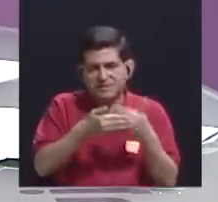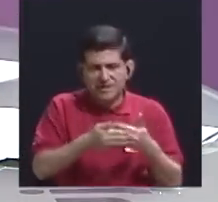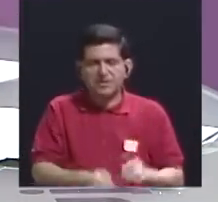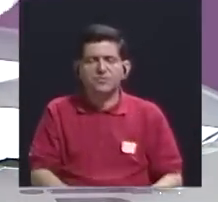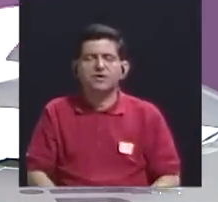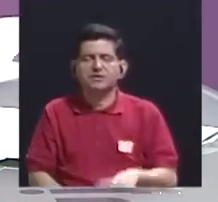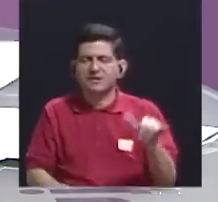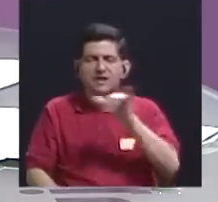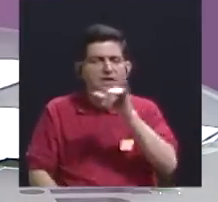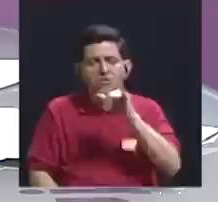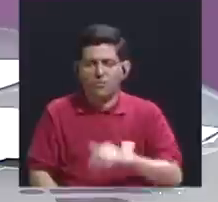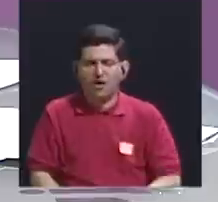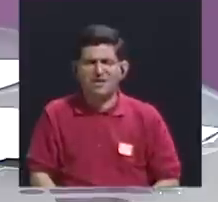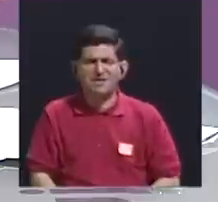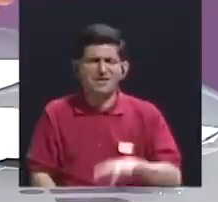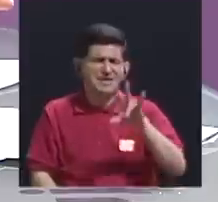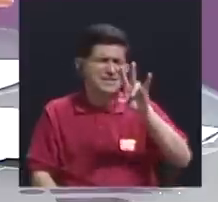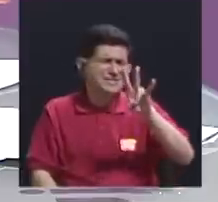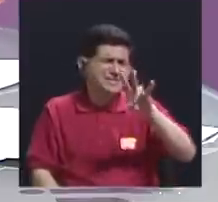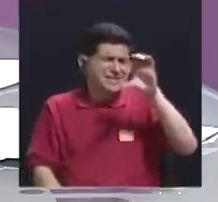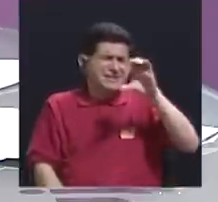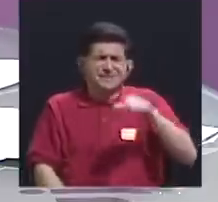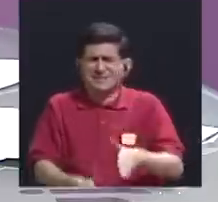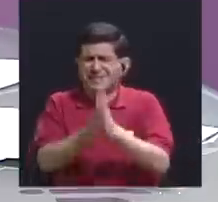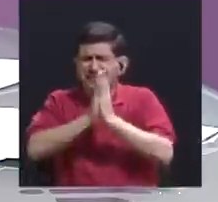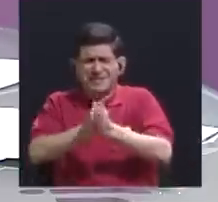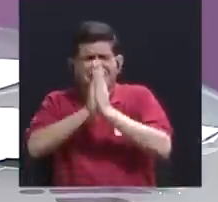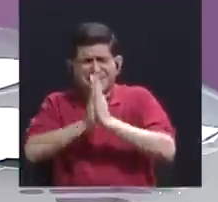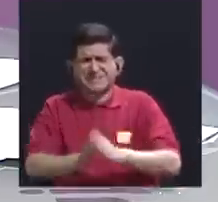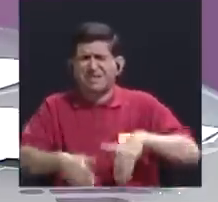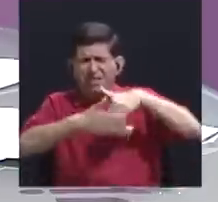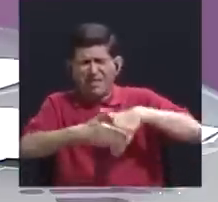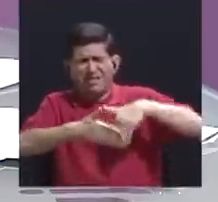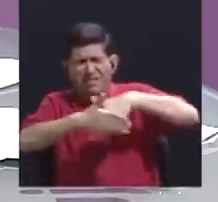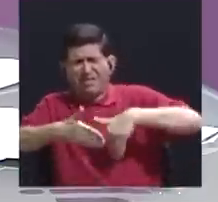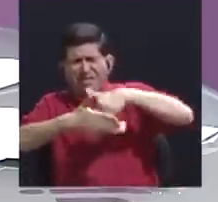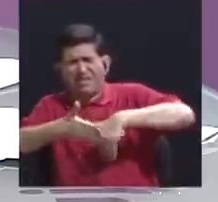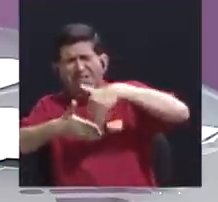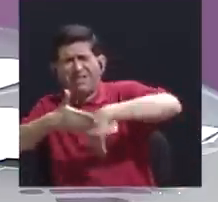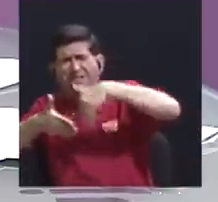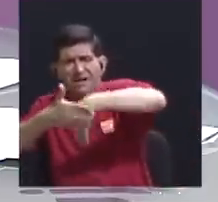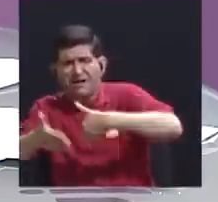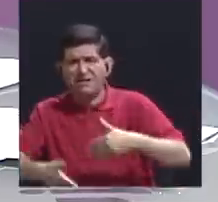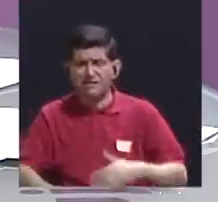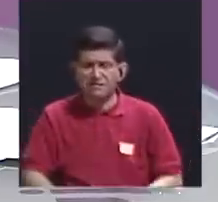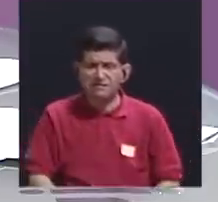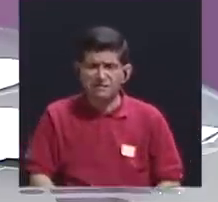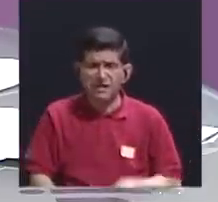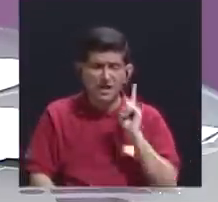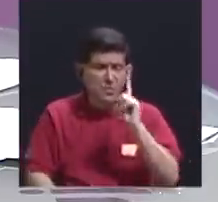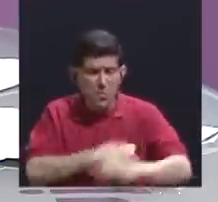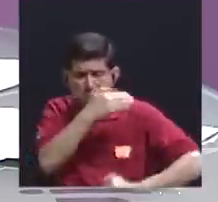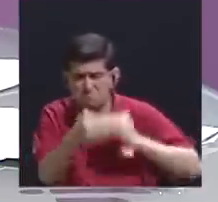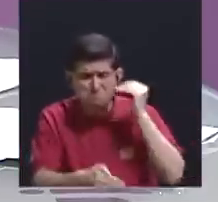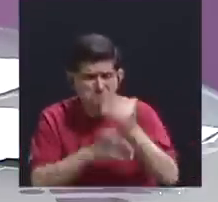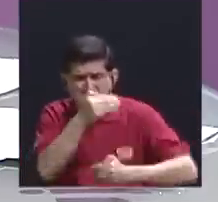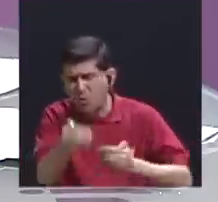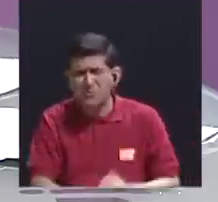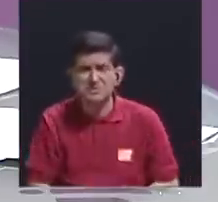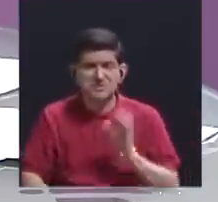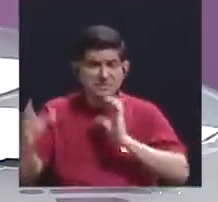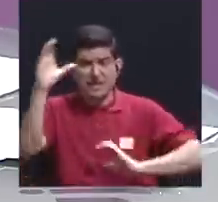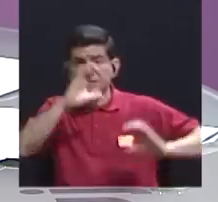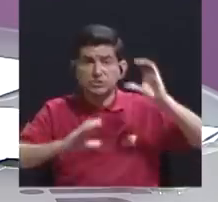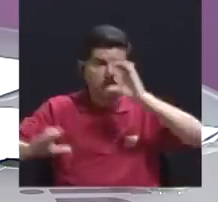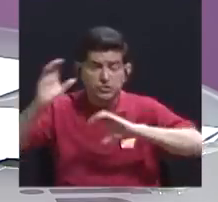después ya 700 y pico de emociones para entorpecer un procedimiento científico